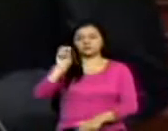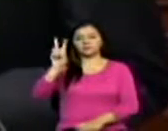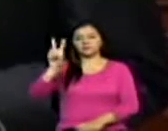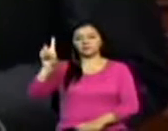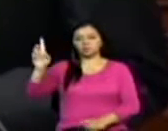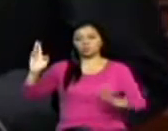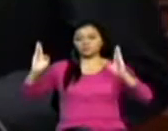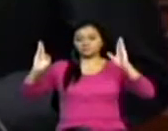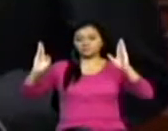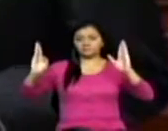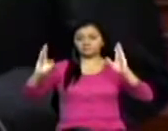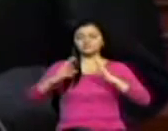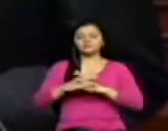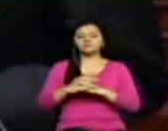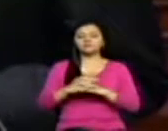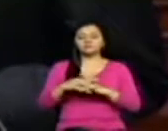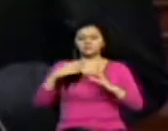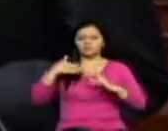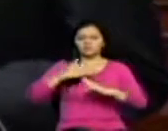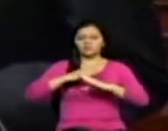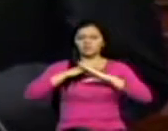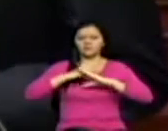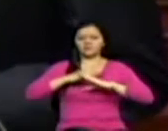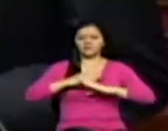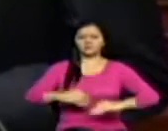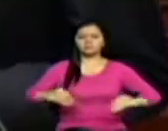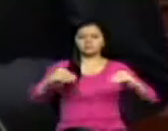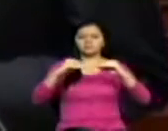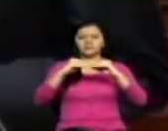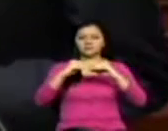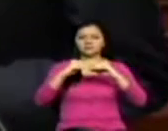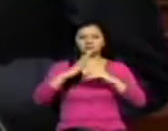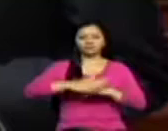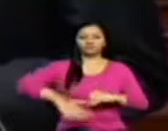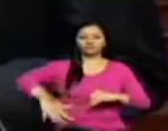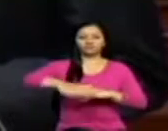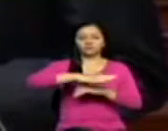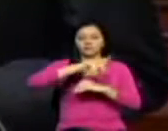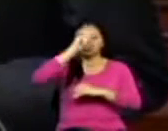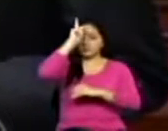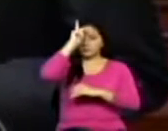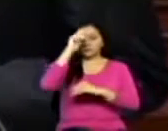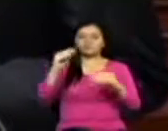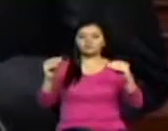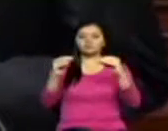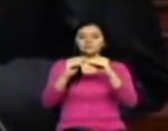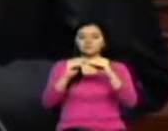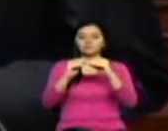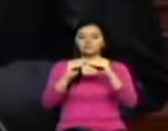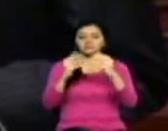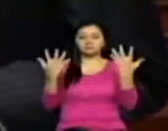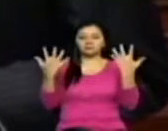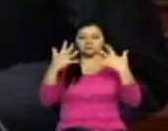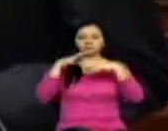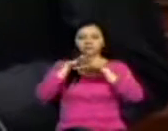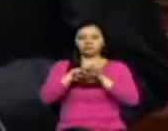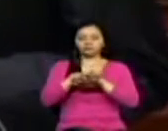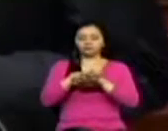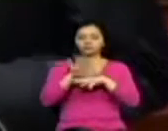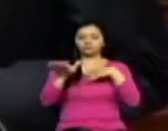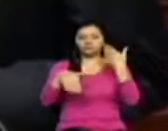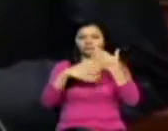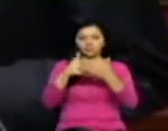2016-2021, que defenderé la soberanía nacional y la integridad física y moral de la